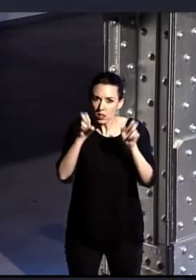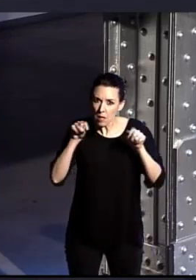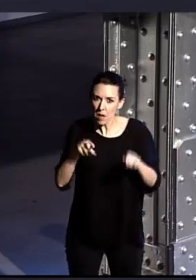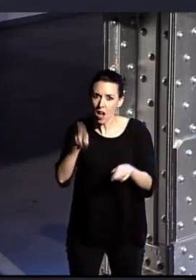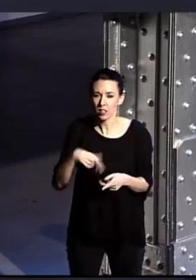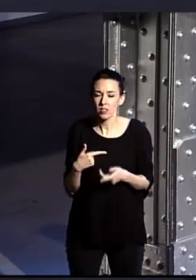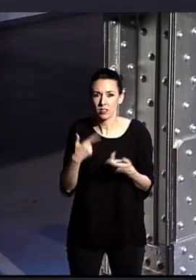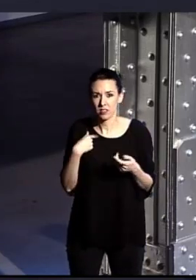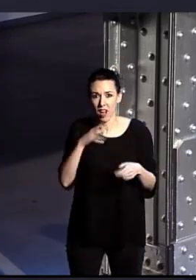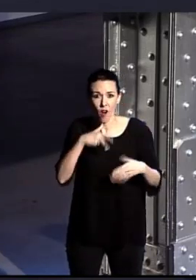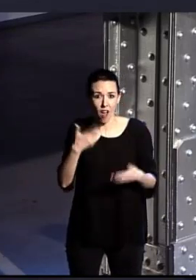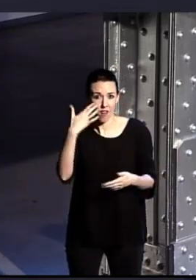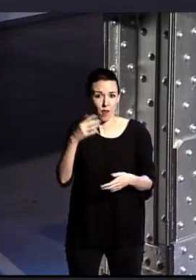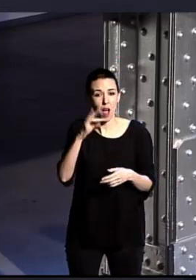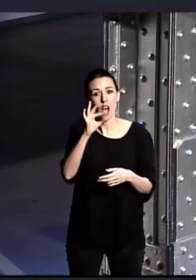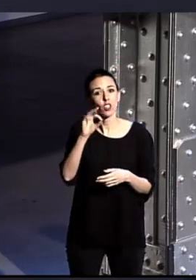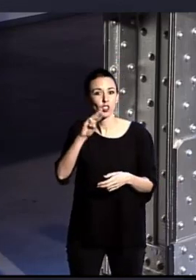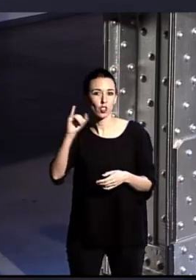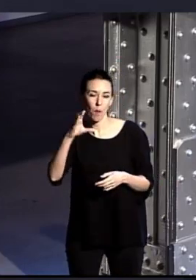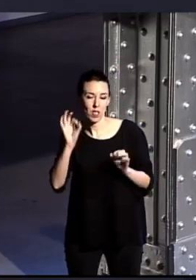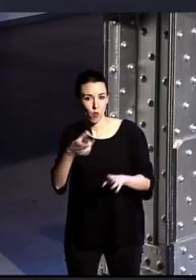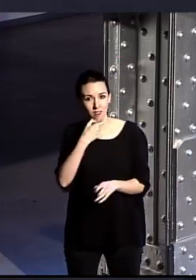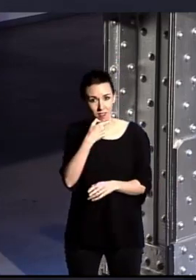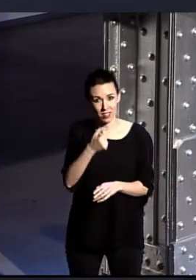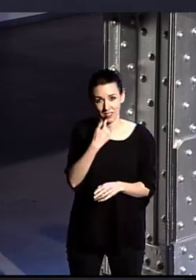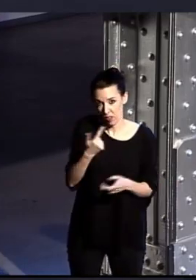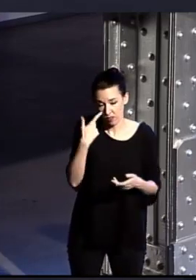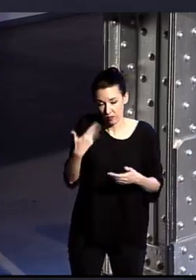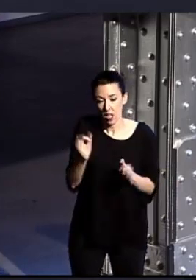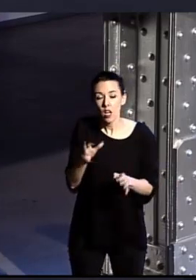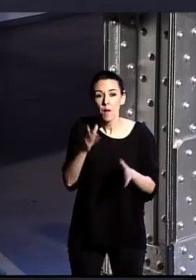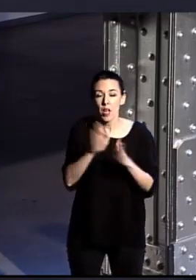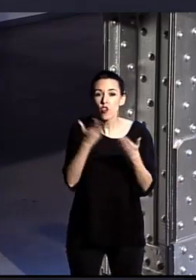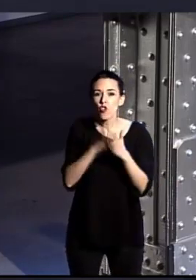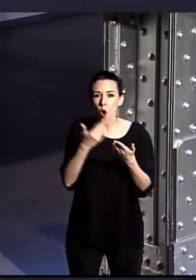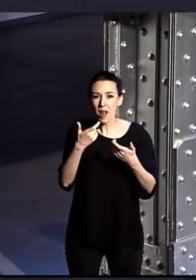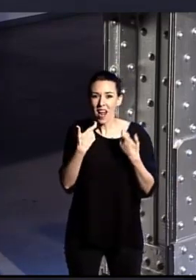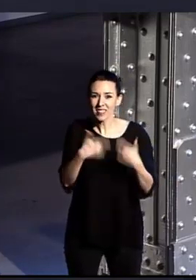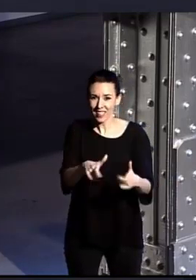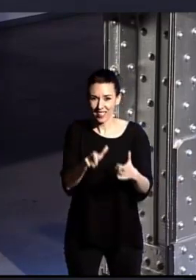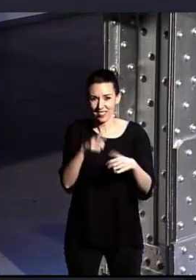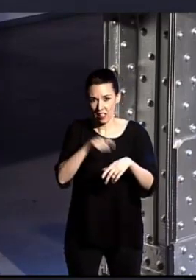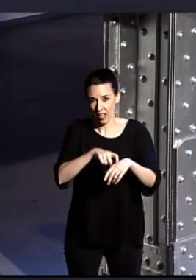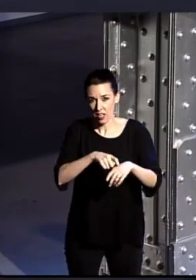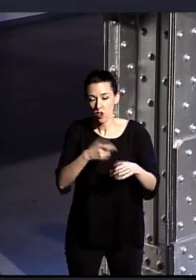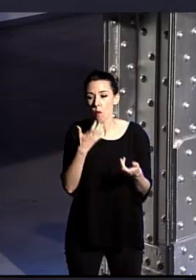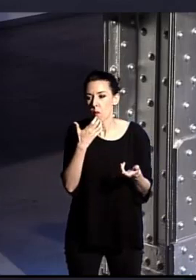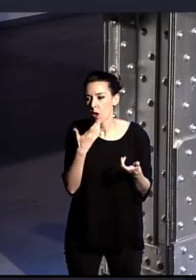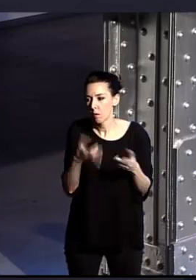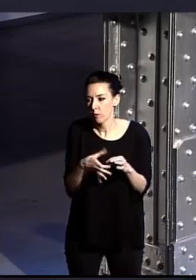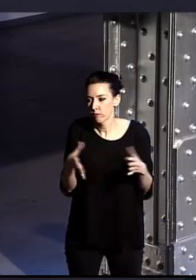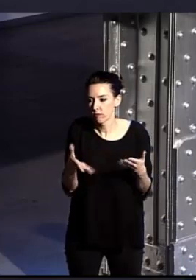era un topic, como dicen los ingleses, con lo cual está presente incluso en las novelas de género. No tiene nada que ver, por ejemplo, con